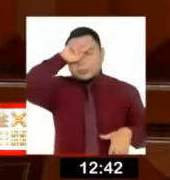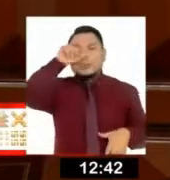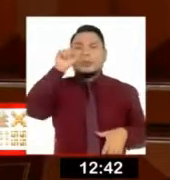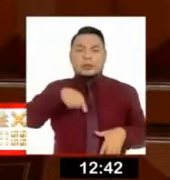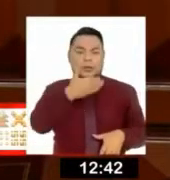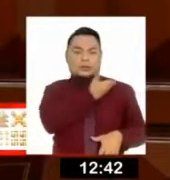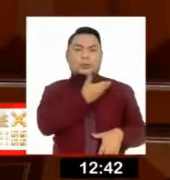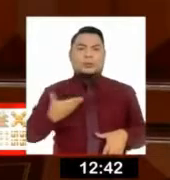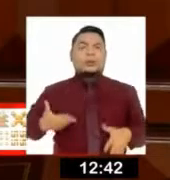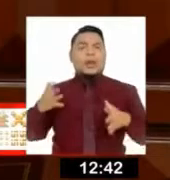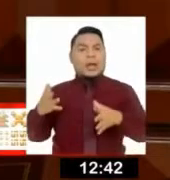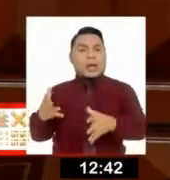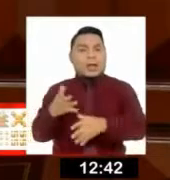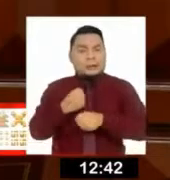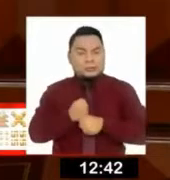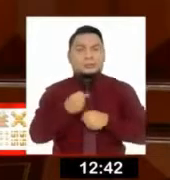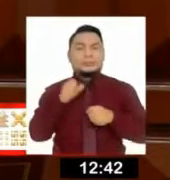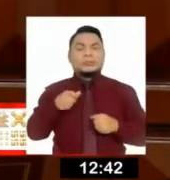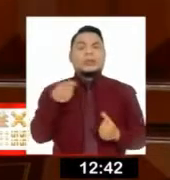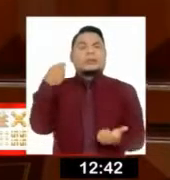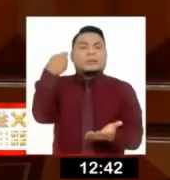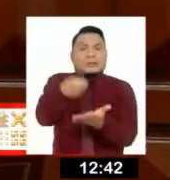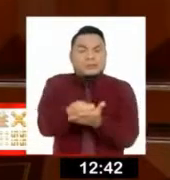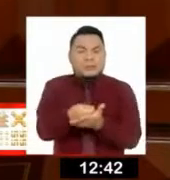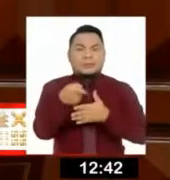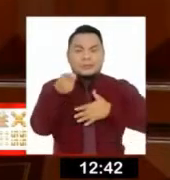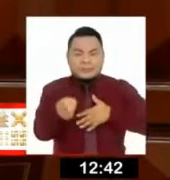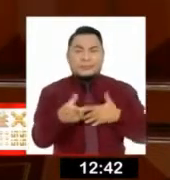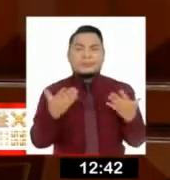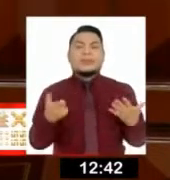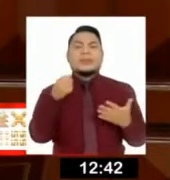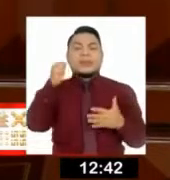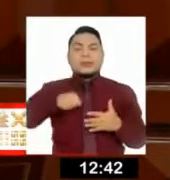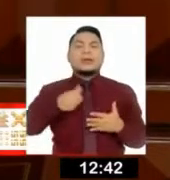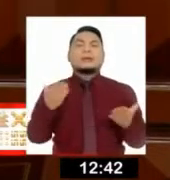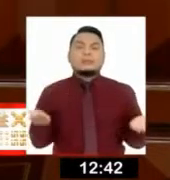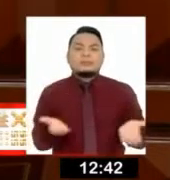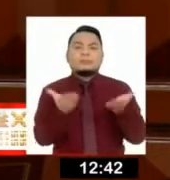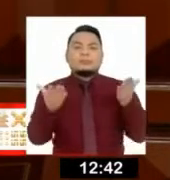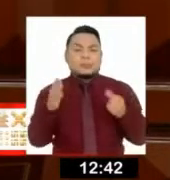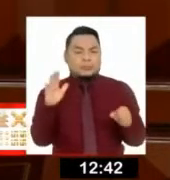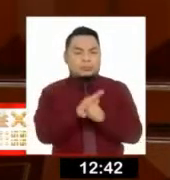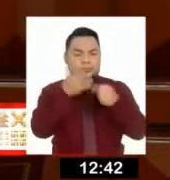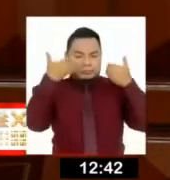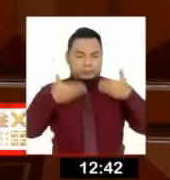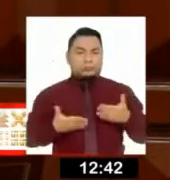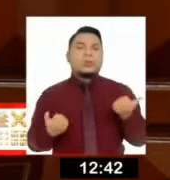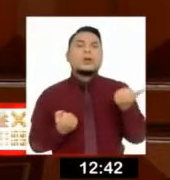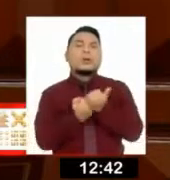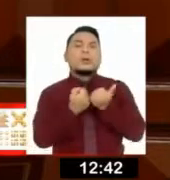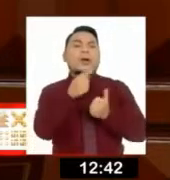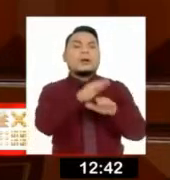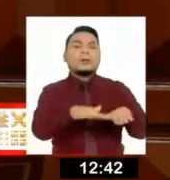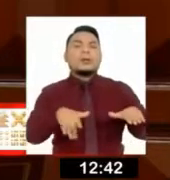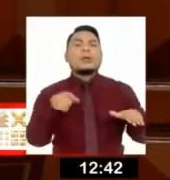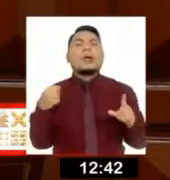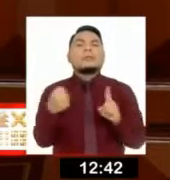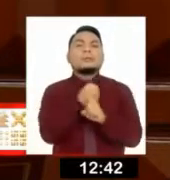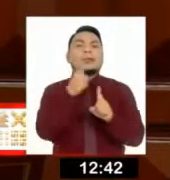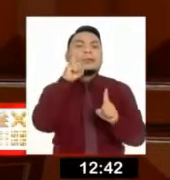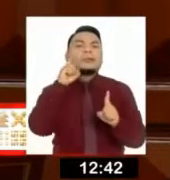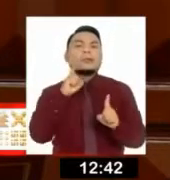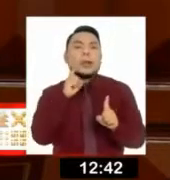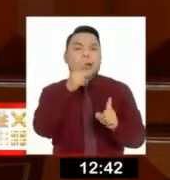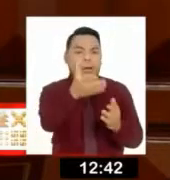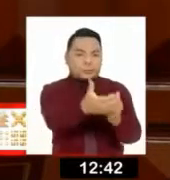el Estado asumirá el financiamiento de la rehabilitación integral de las víctimas de violencia